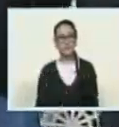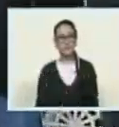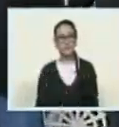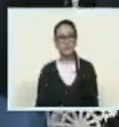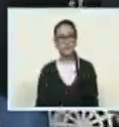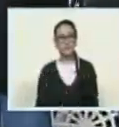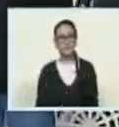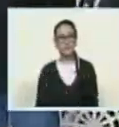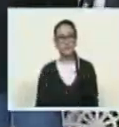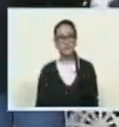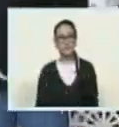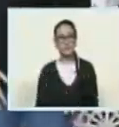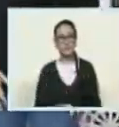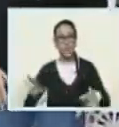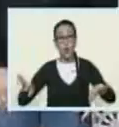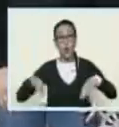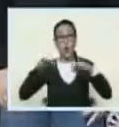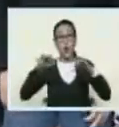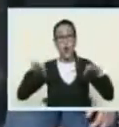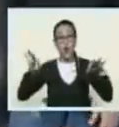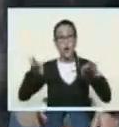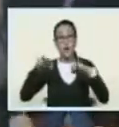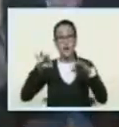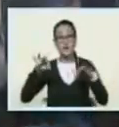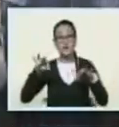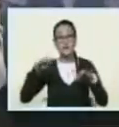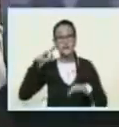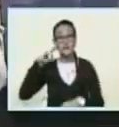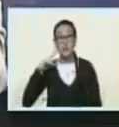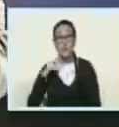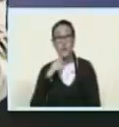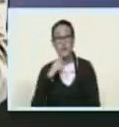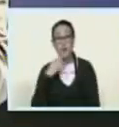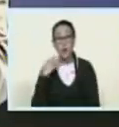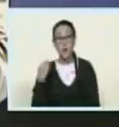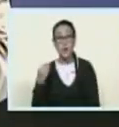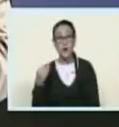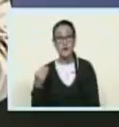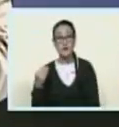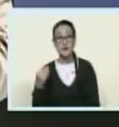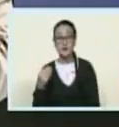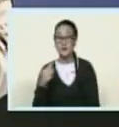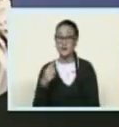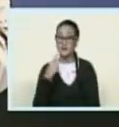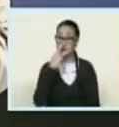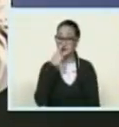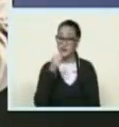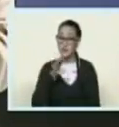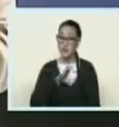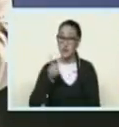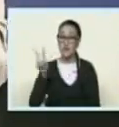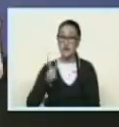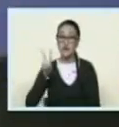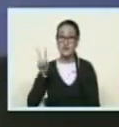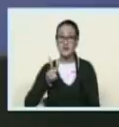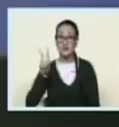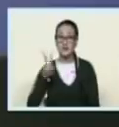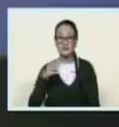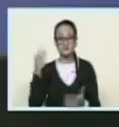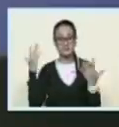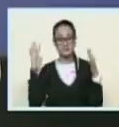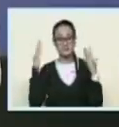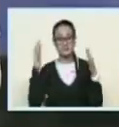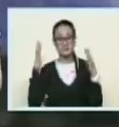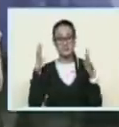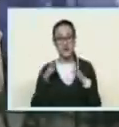a la Orquesta Sinfónica Juvenil Simón Bolívar, Ezequiel Zamora de los Valles del Tuy. Un